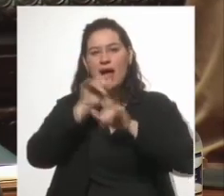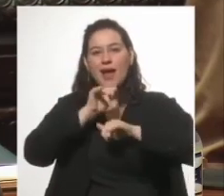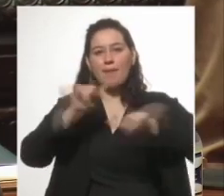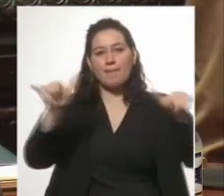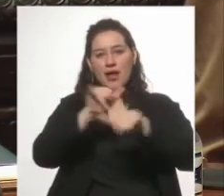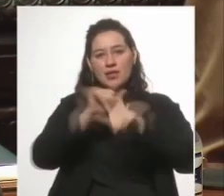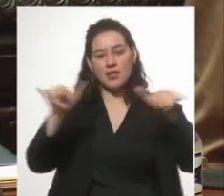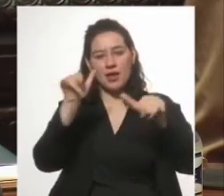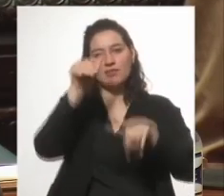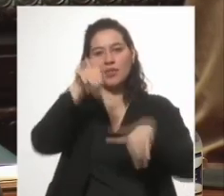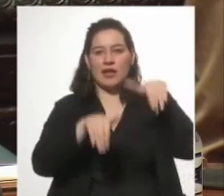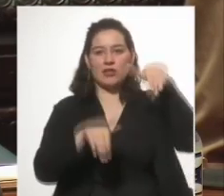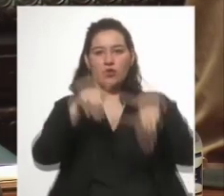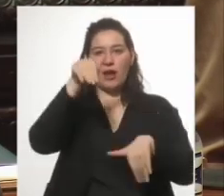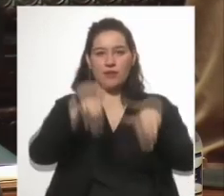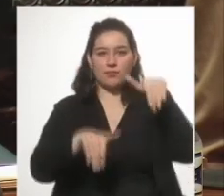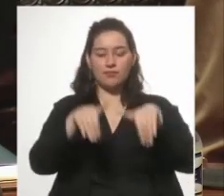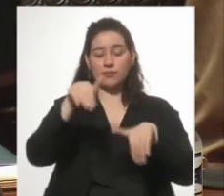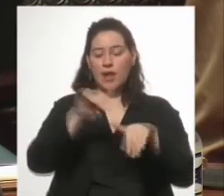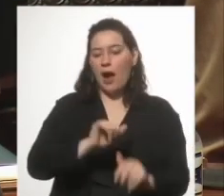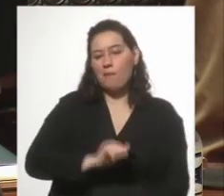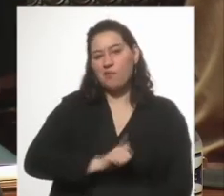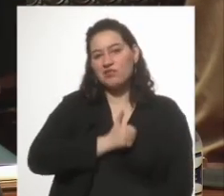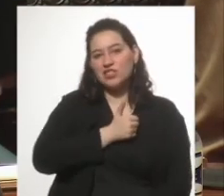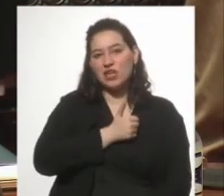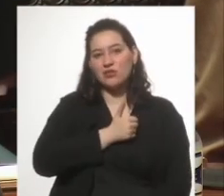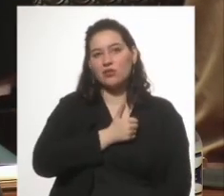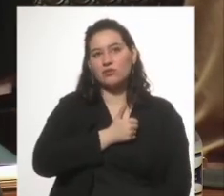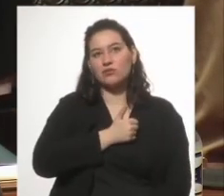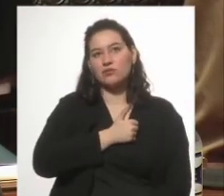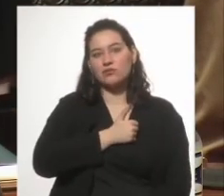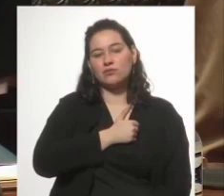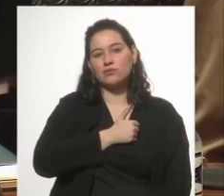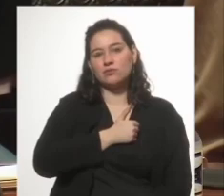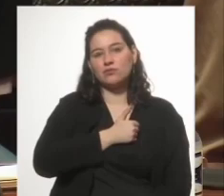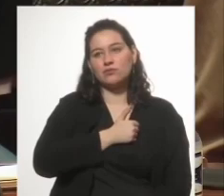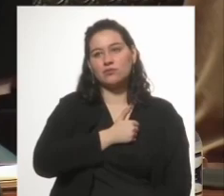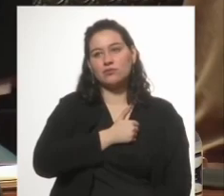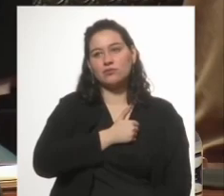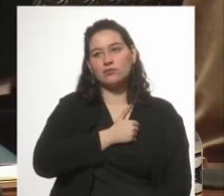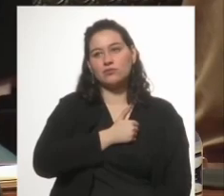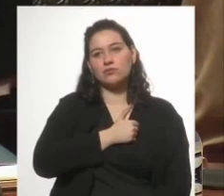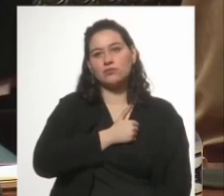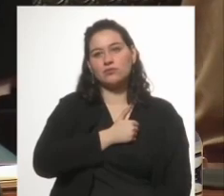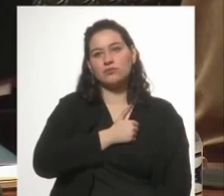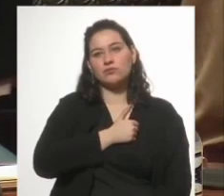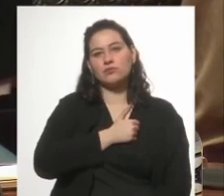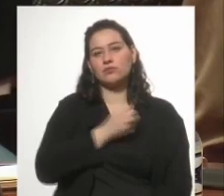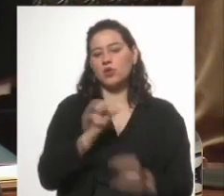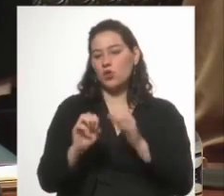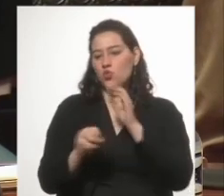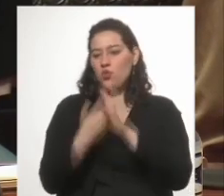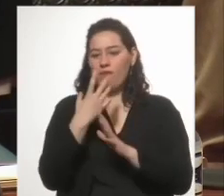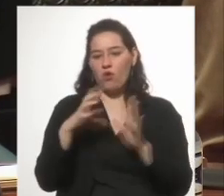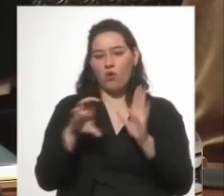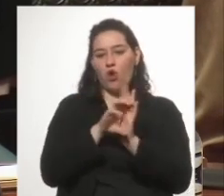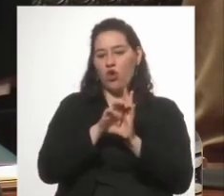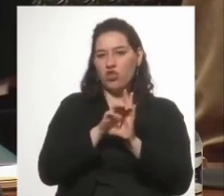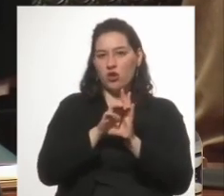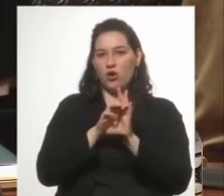campaña electoral. Aprovechando ese engendro del nuevo Código de Proceso